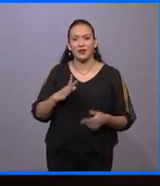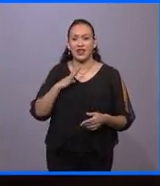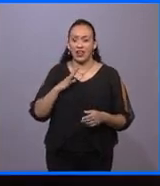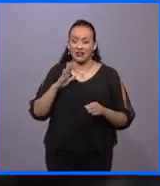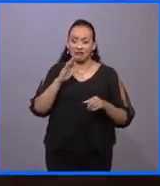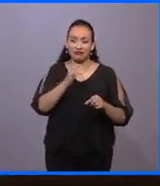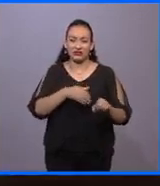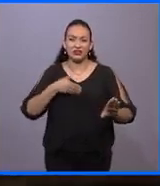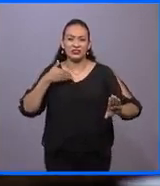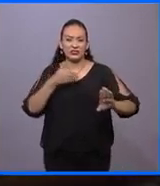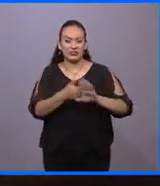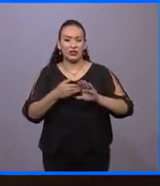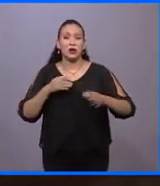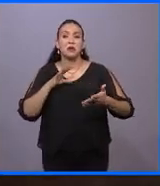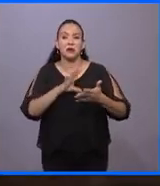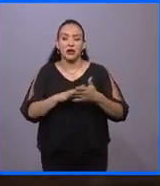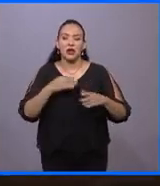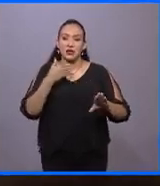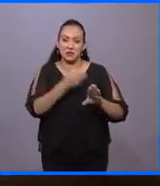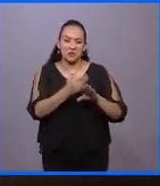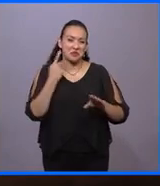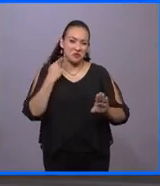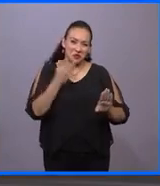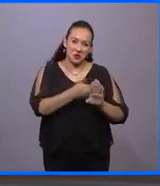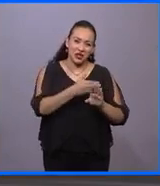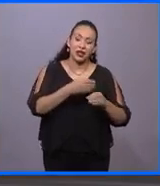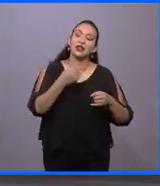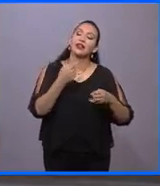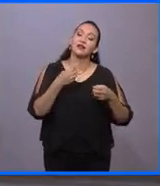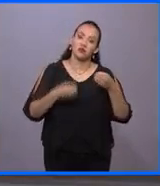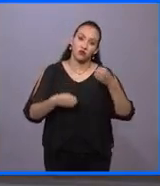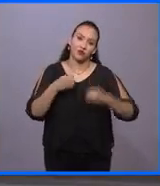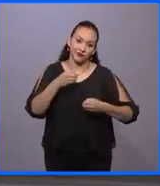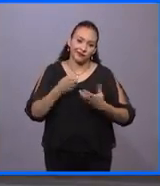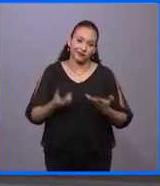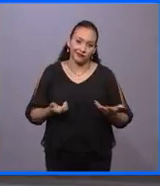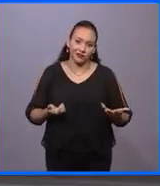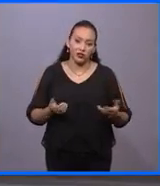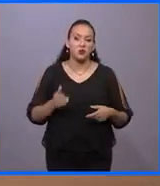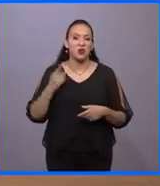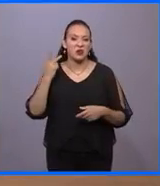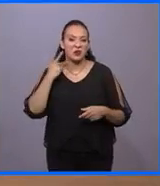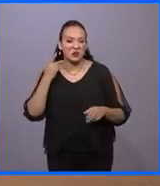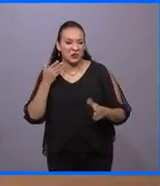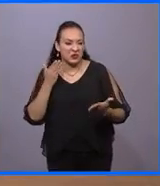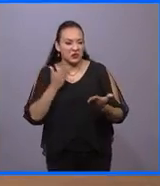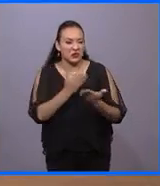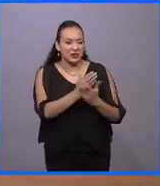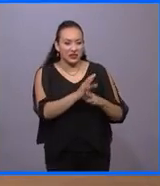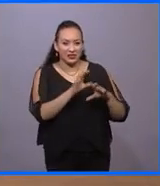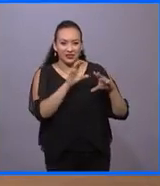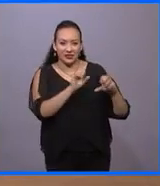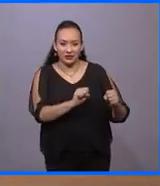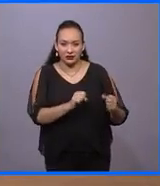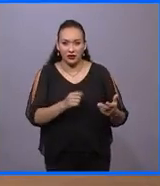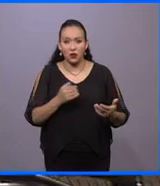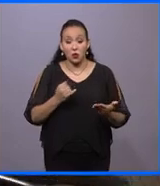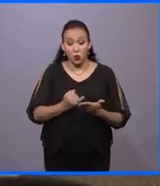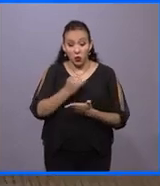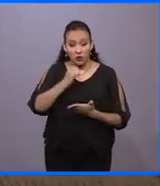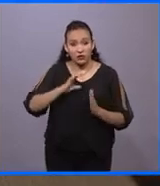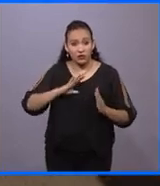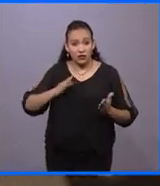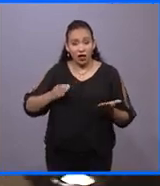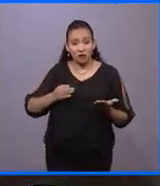penal, disciplinaria y política contra personas juzgadoras federales como represalia a decisiones que ha emitido que